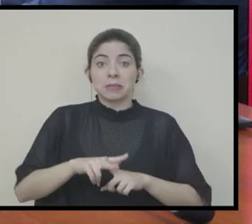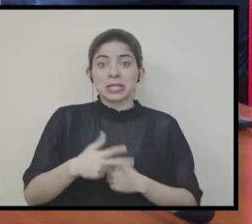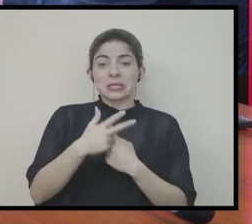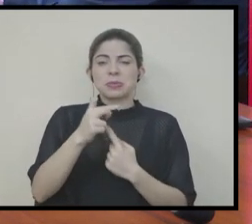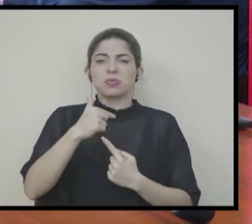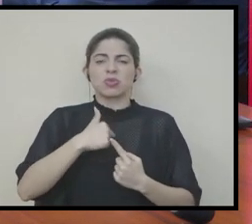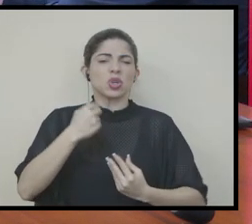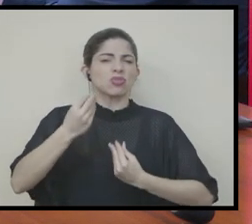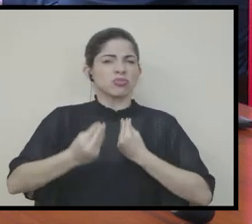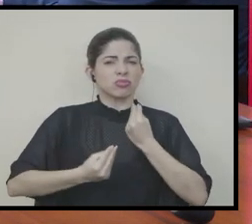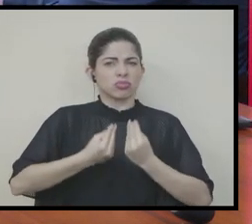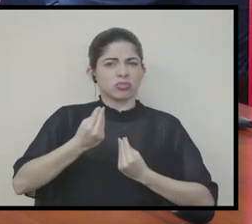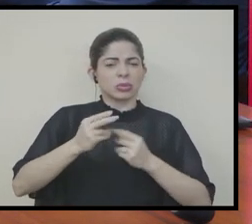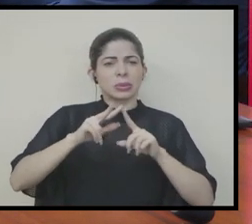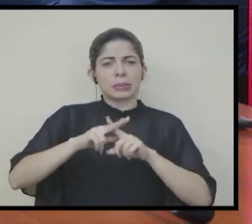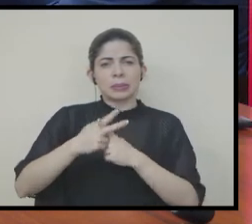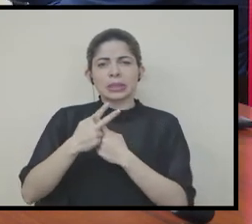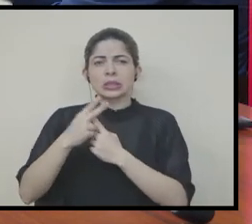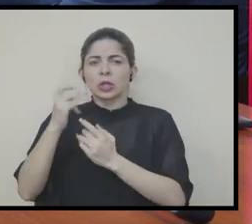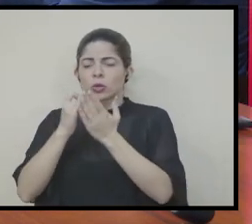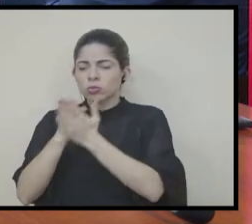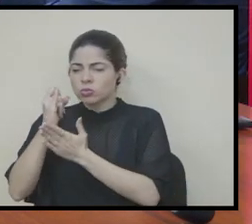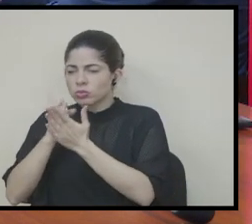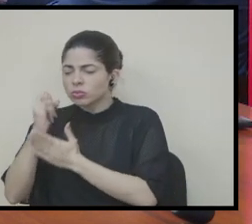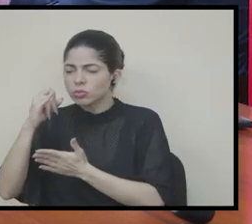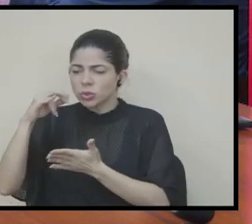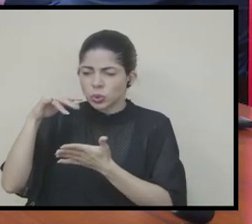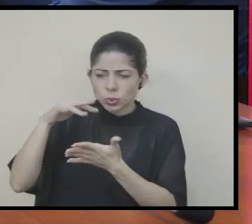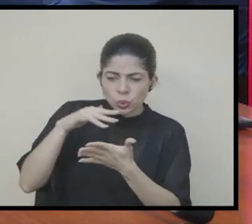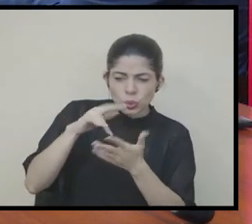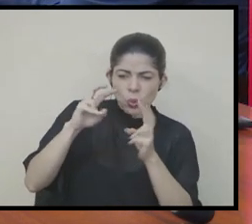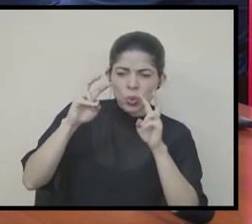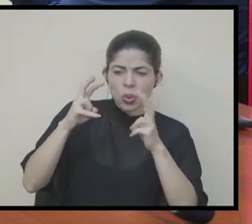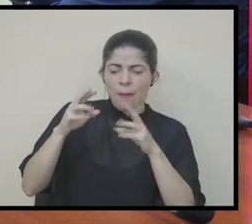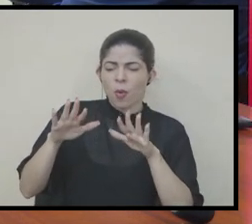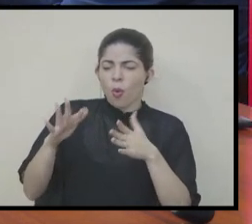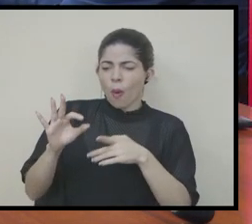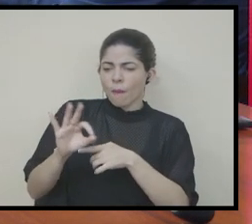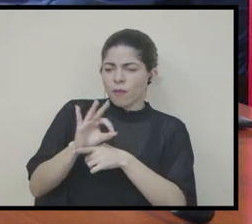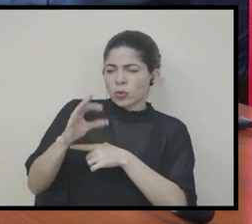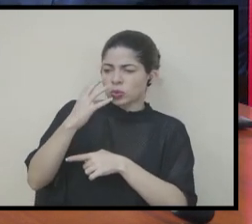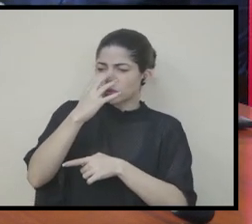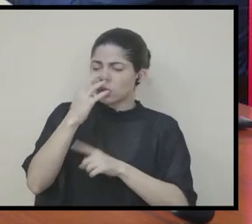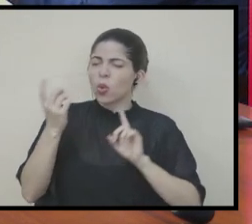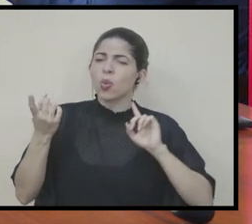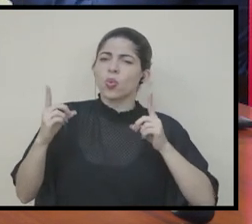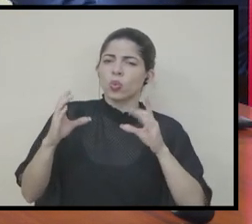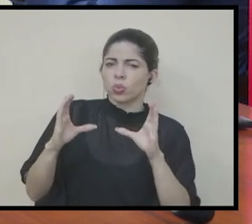lo que hice fue empezar a involucrarme en estudiar el tema de la mascarilla, la certificación,